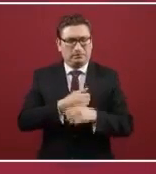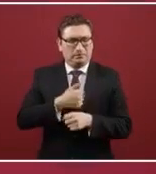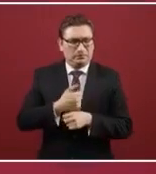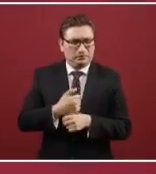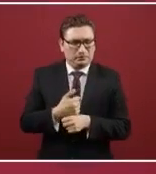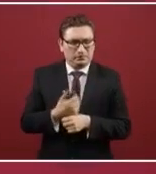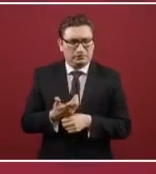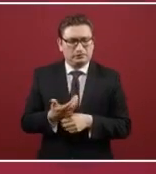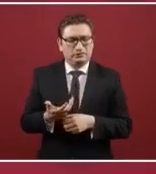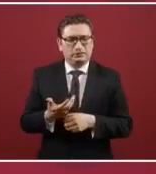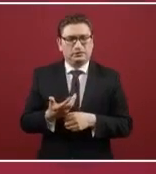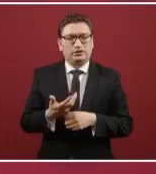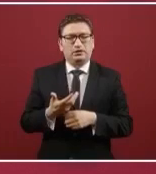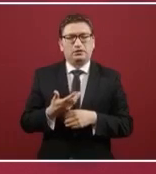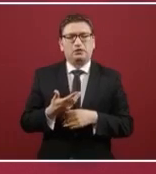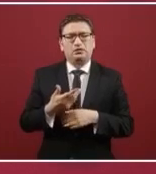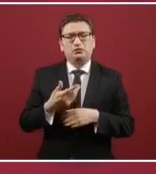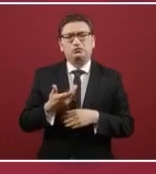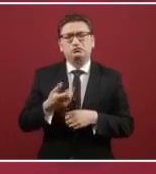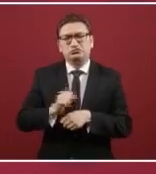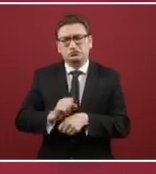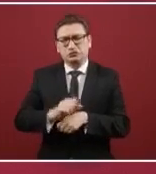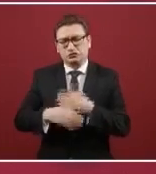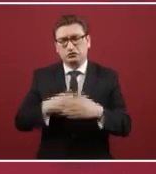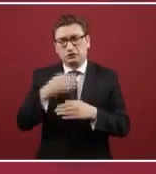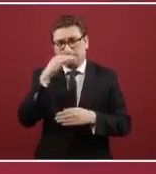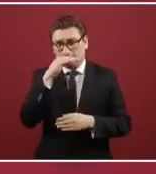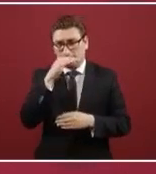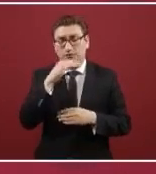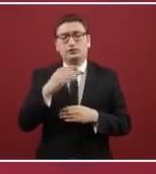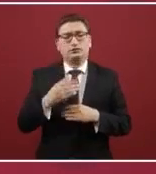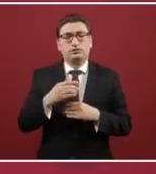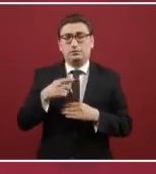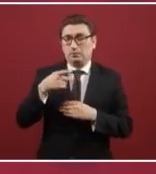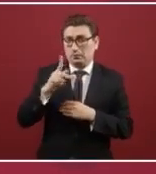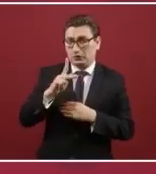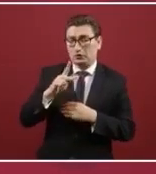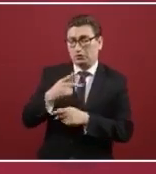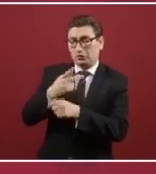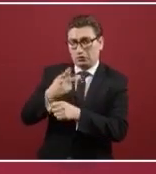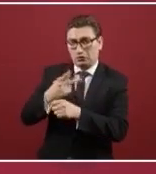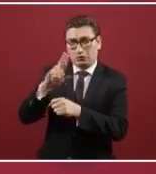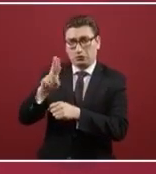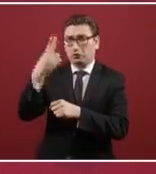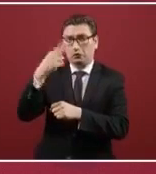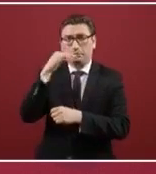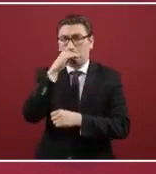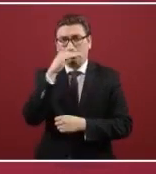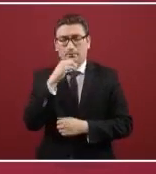y se eliminó la gratuidad en el nivel medio superior y en el nivel